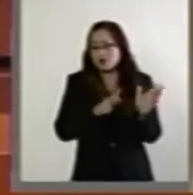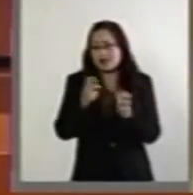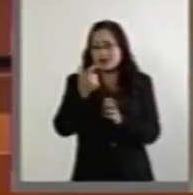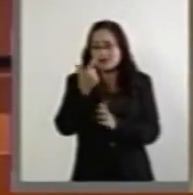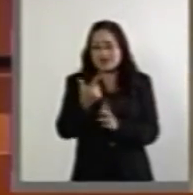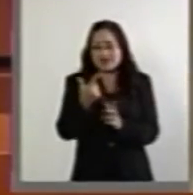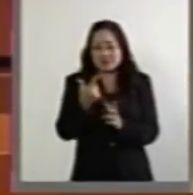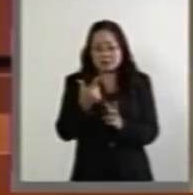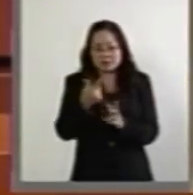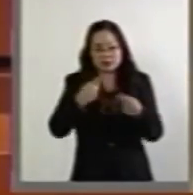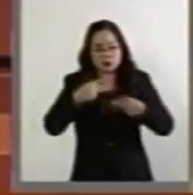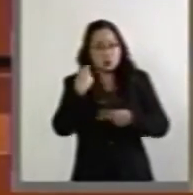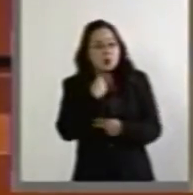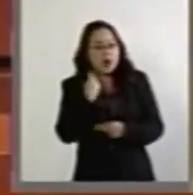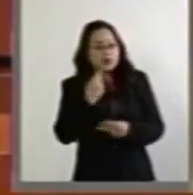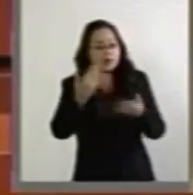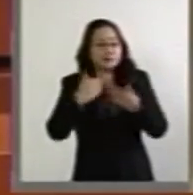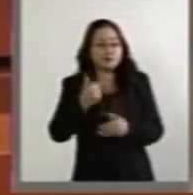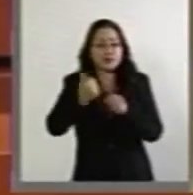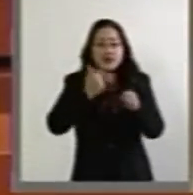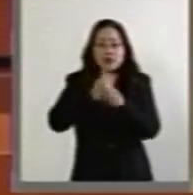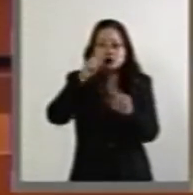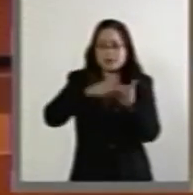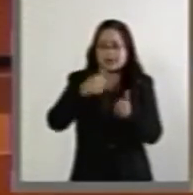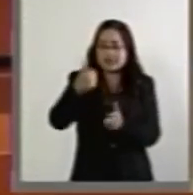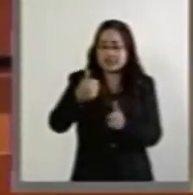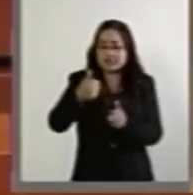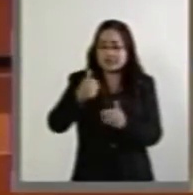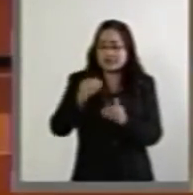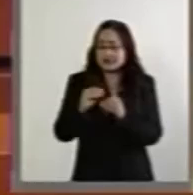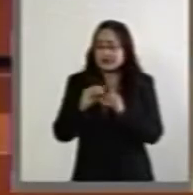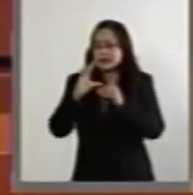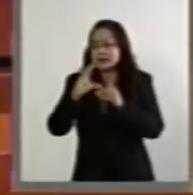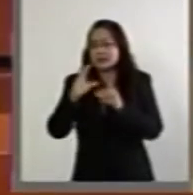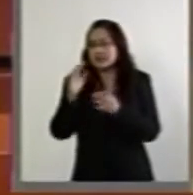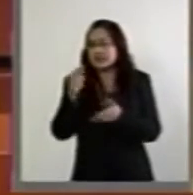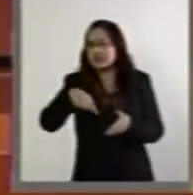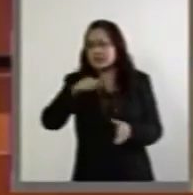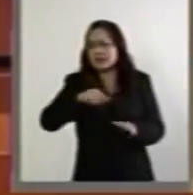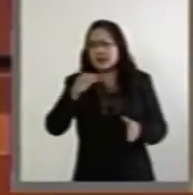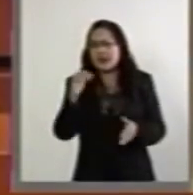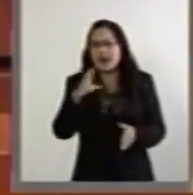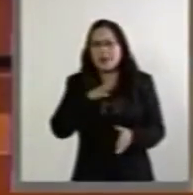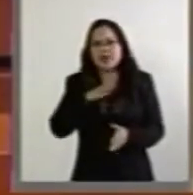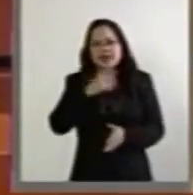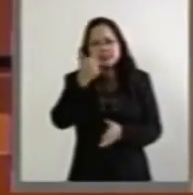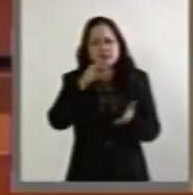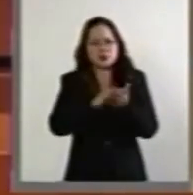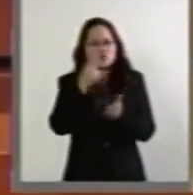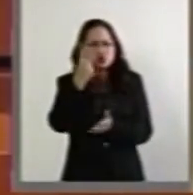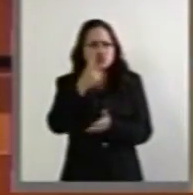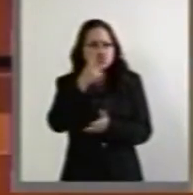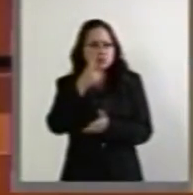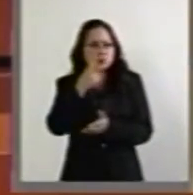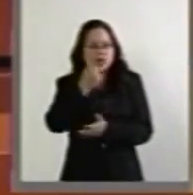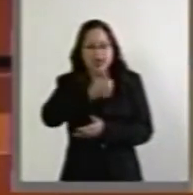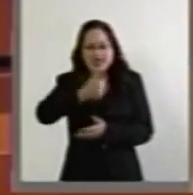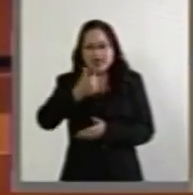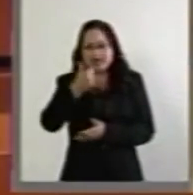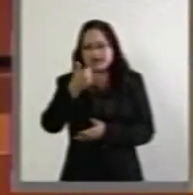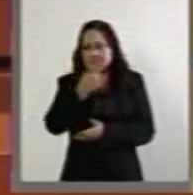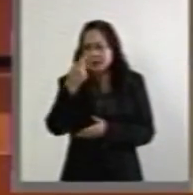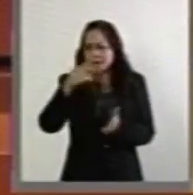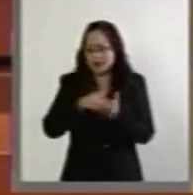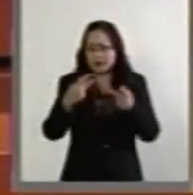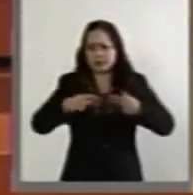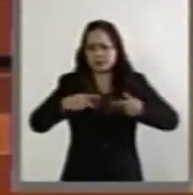homicidios. Para el año 2006, la tasa se había reducido a 7.2 por 100,000 habitantes.